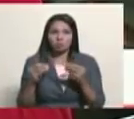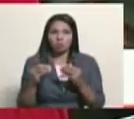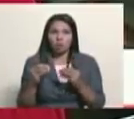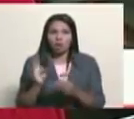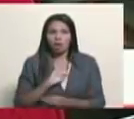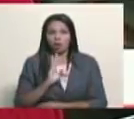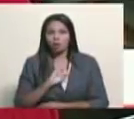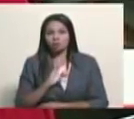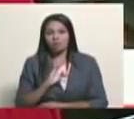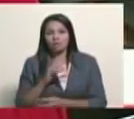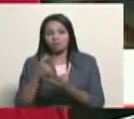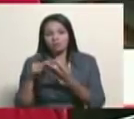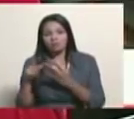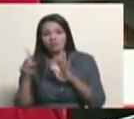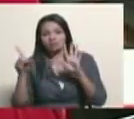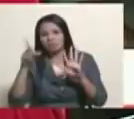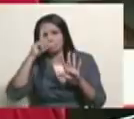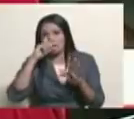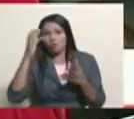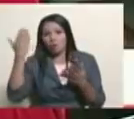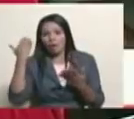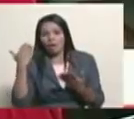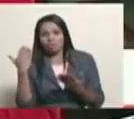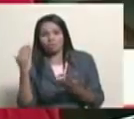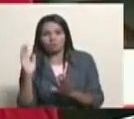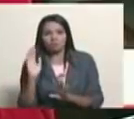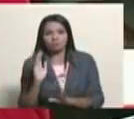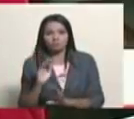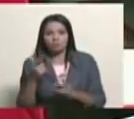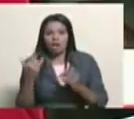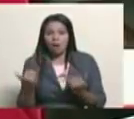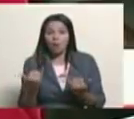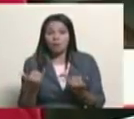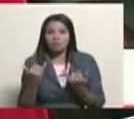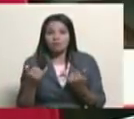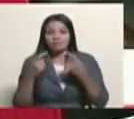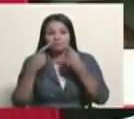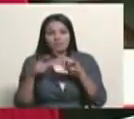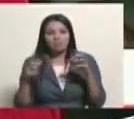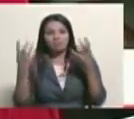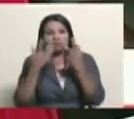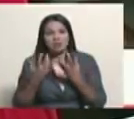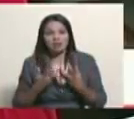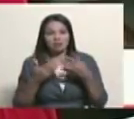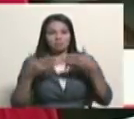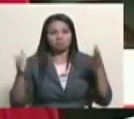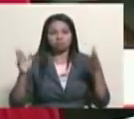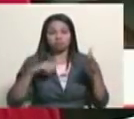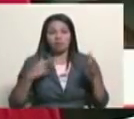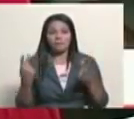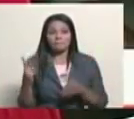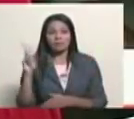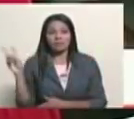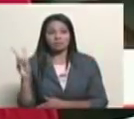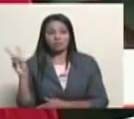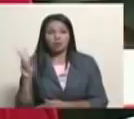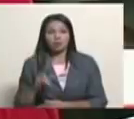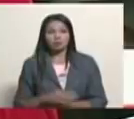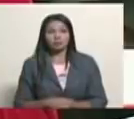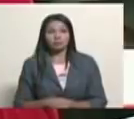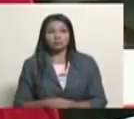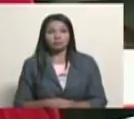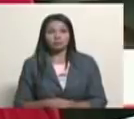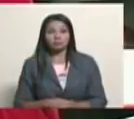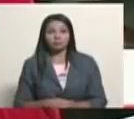las condiciones de hace 6 años o 7 años. La condición hoy es una guerra abierta contra Venezuela. Tenemos unas